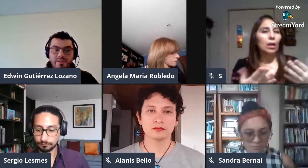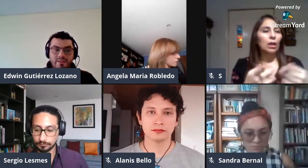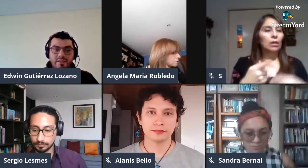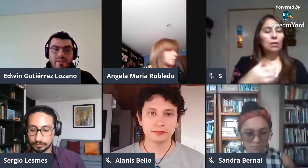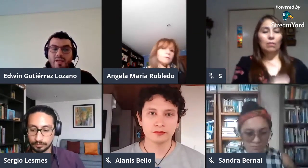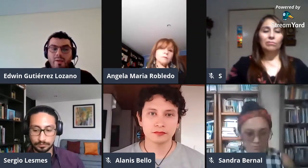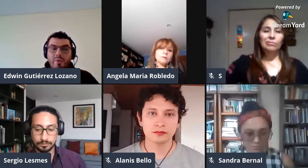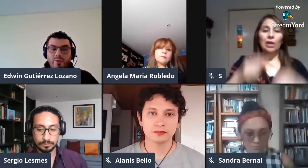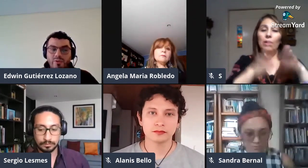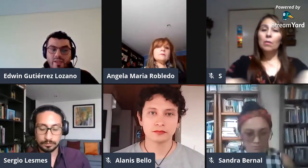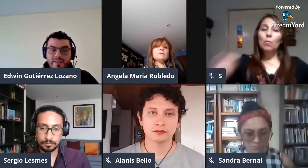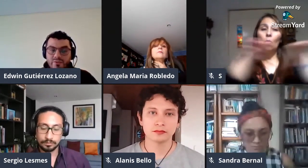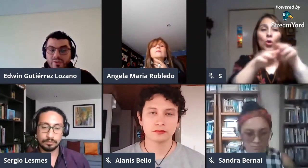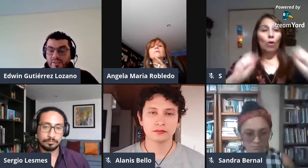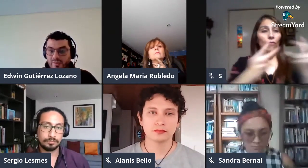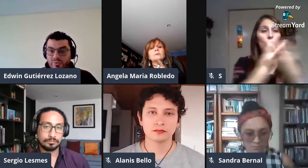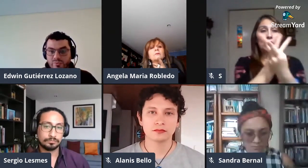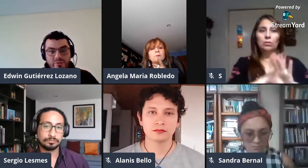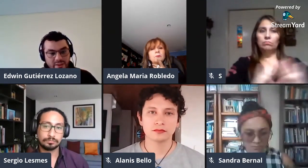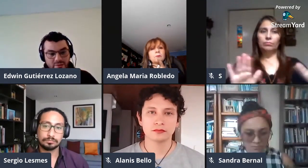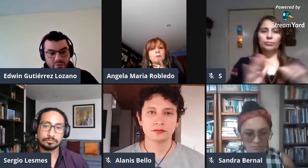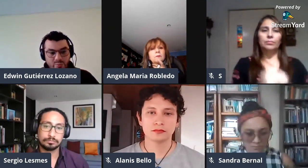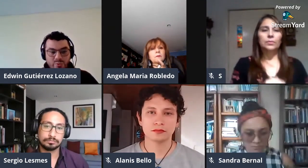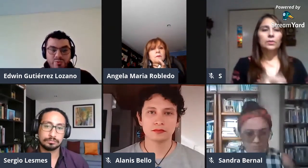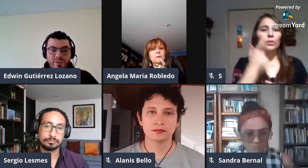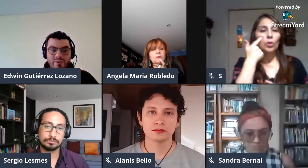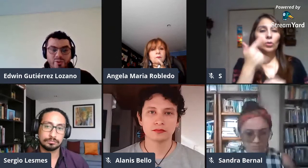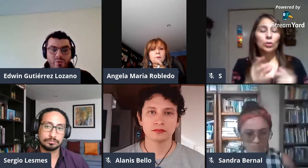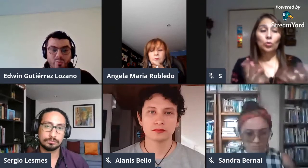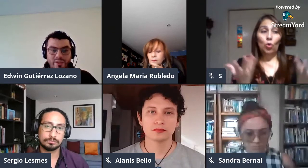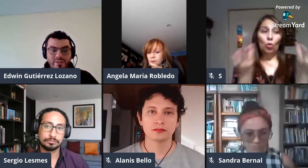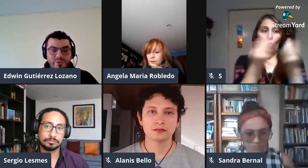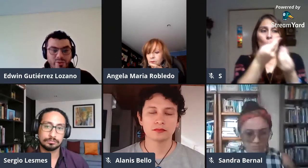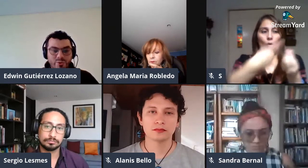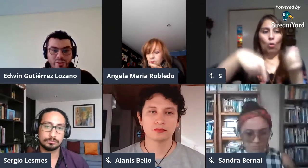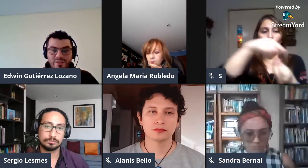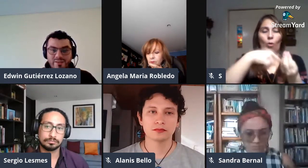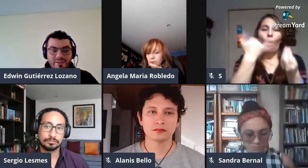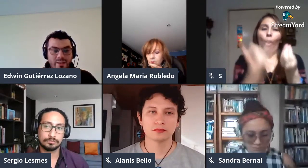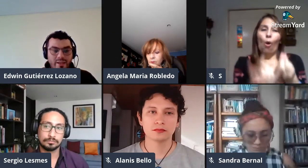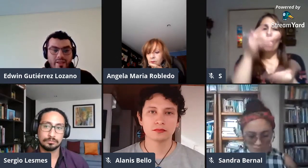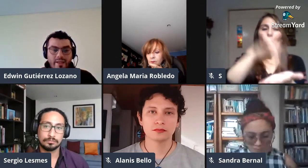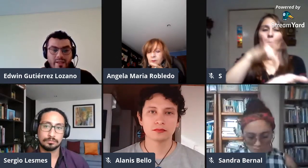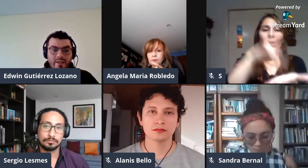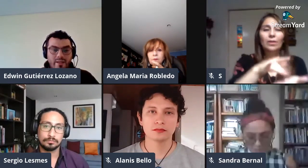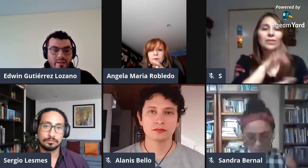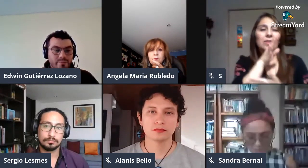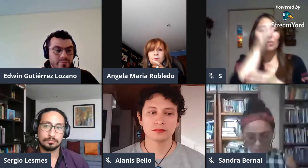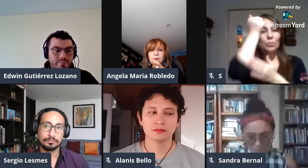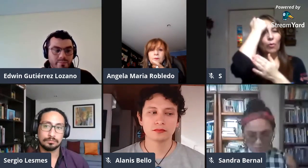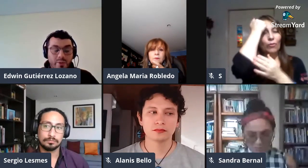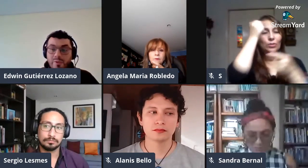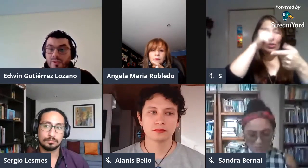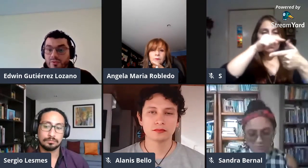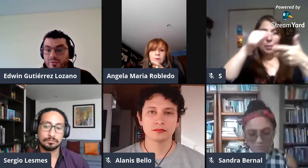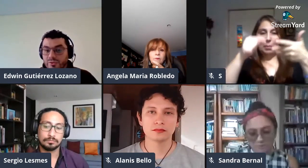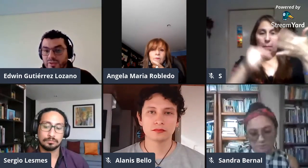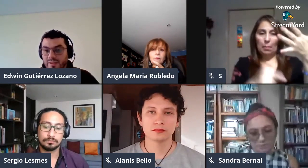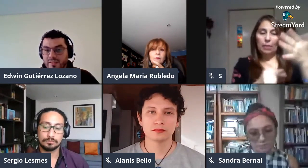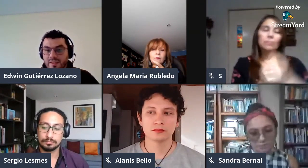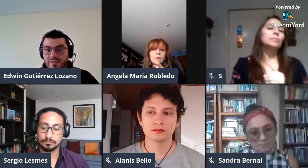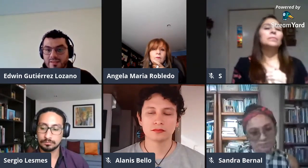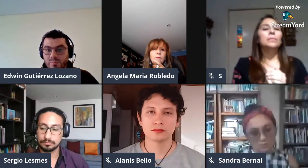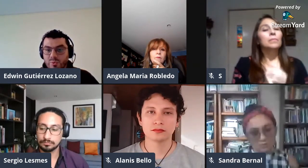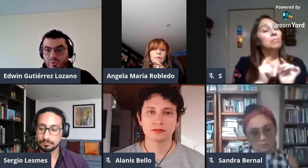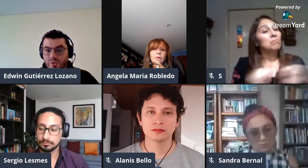a las violencias. Para abordar esto tendremos un selecto grupo que nos acompaña hoy de docentes. Pero primero, no